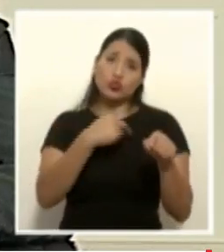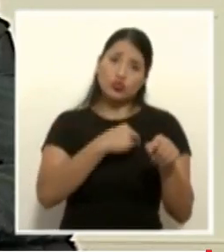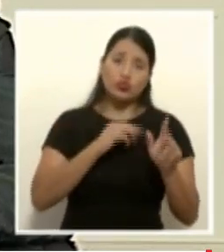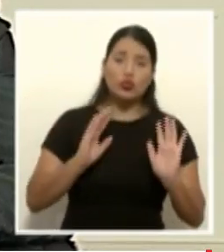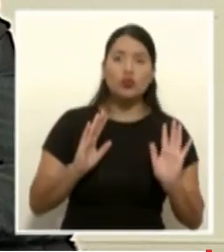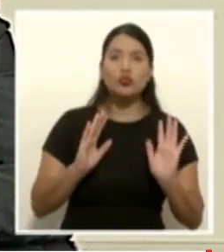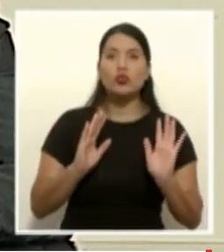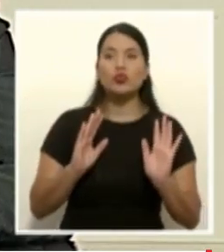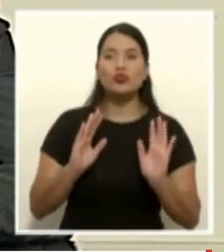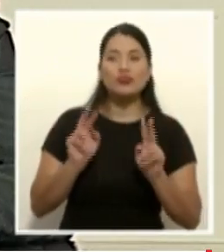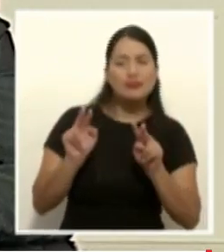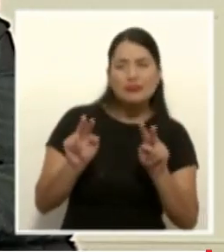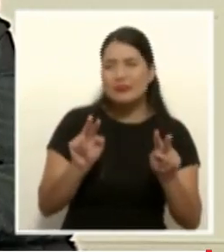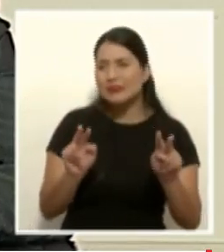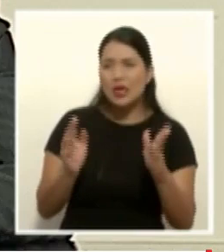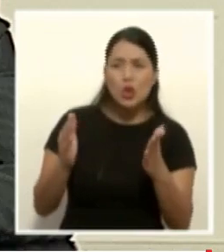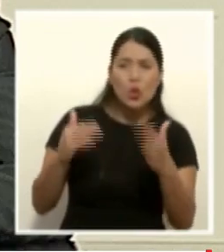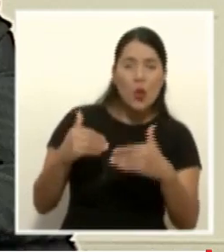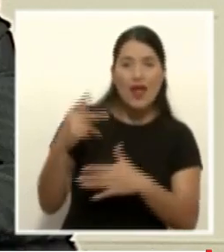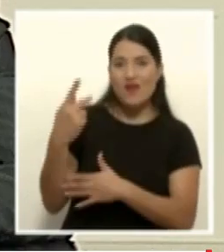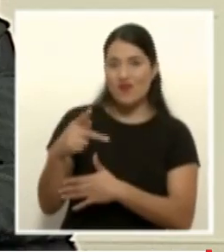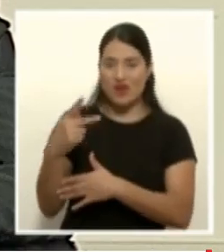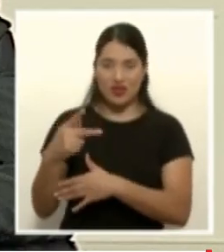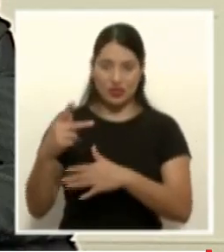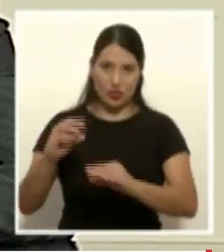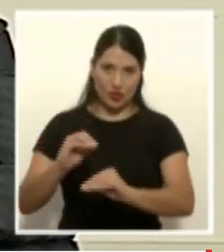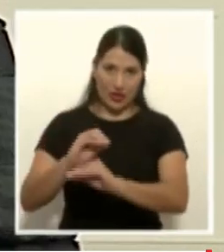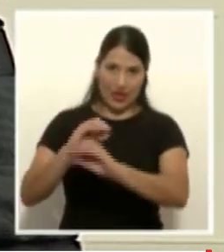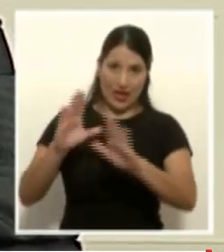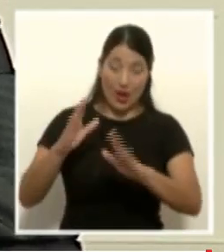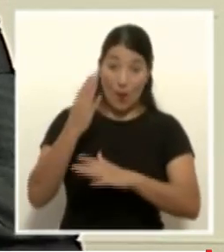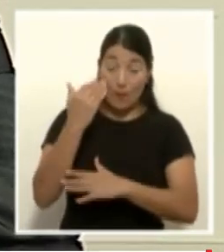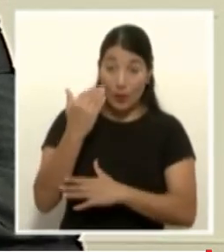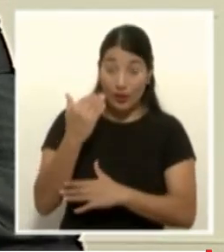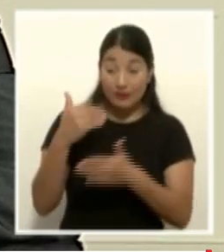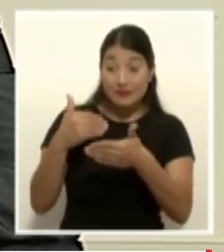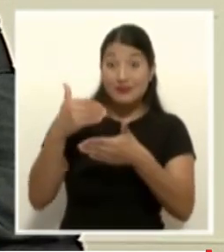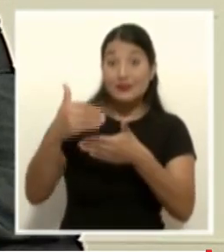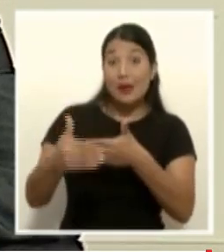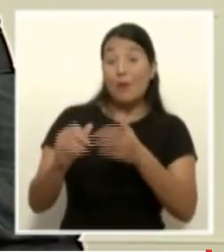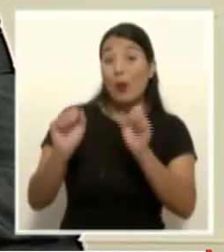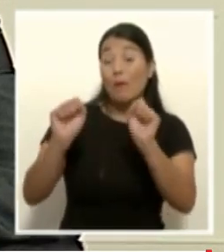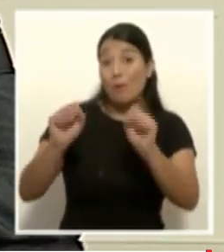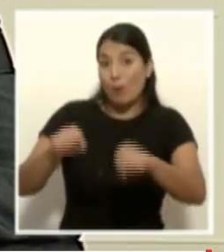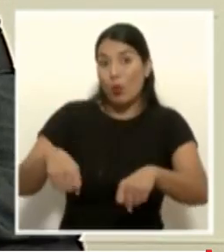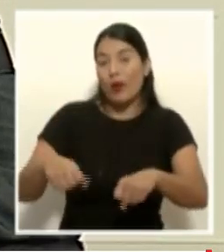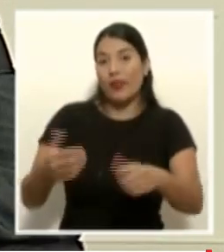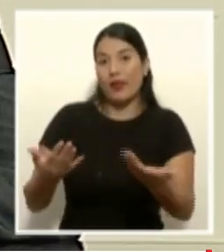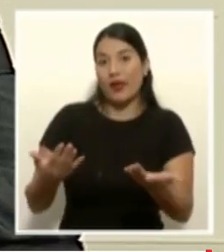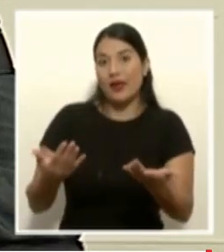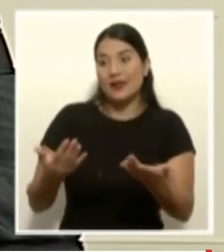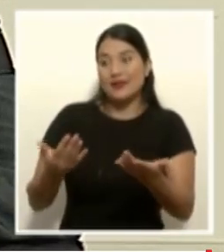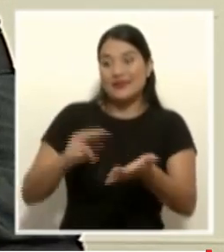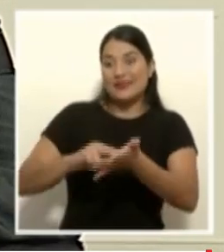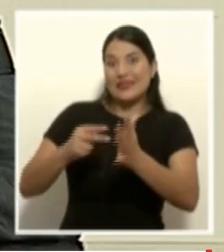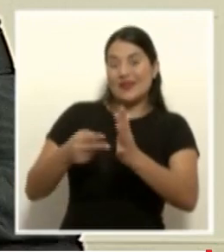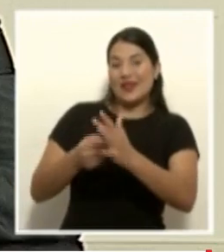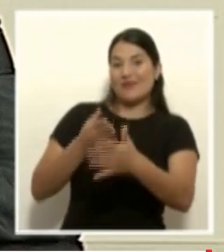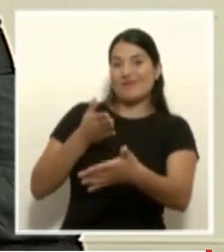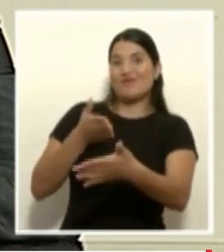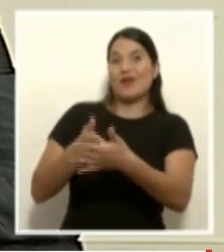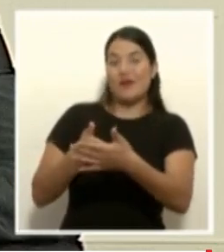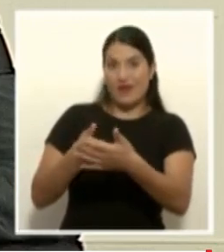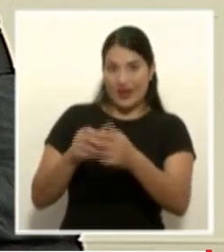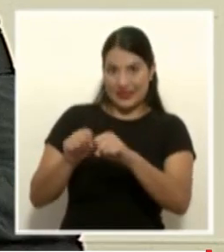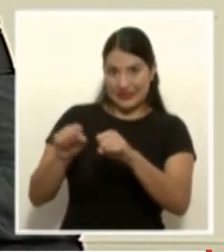ese riesgo tan claro y tan inminente de unos crecimientos que pueden convertirse ya en un claro atentado para que